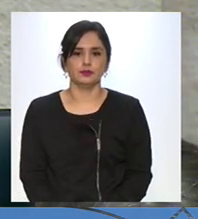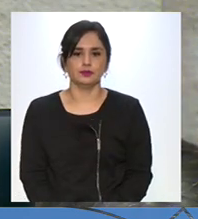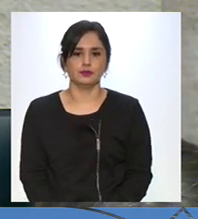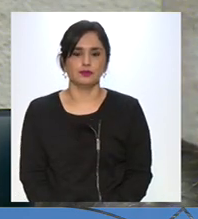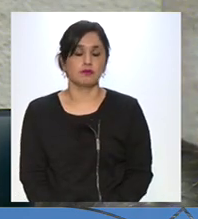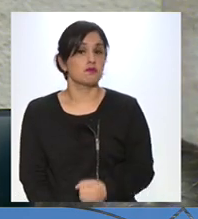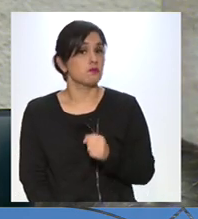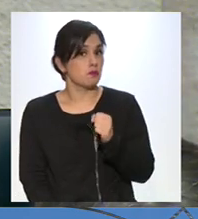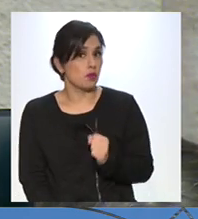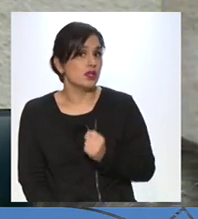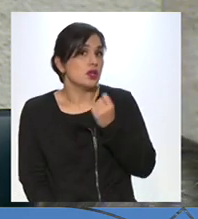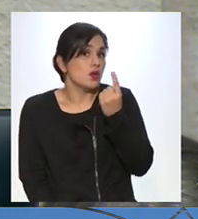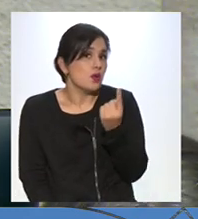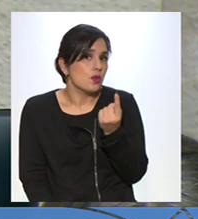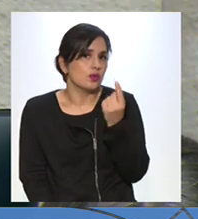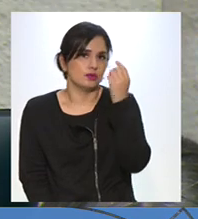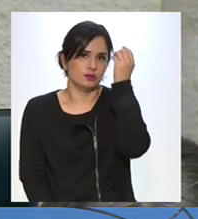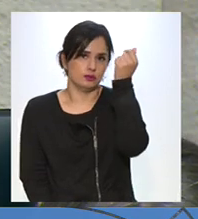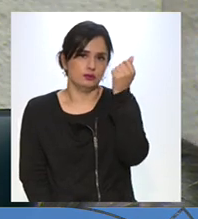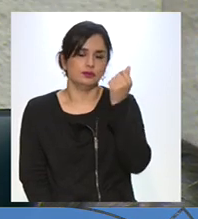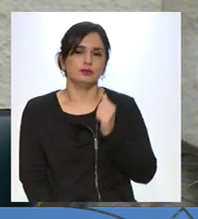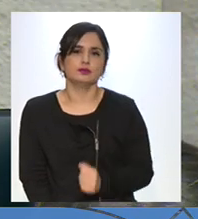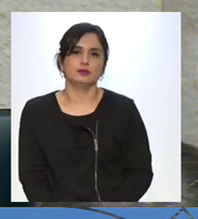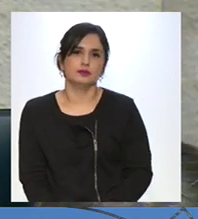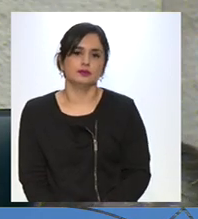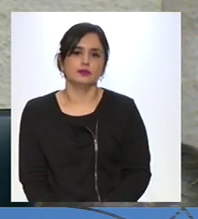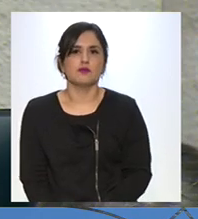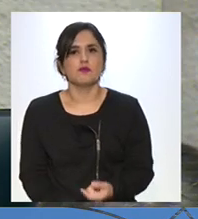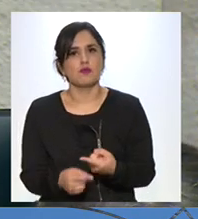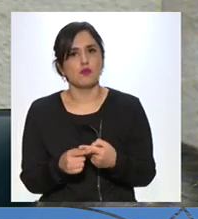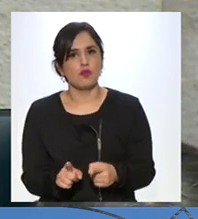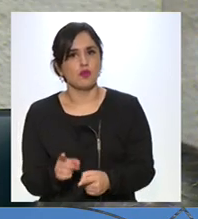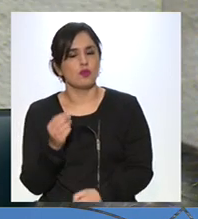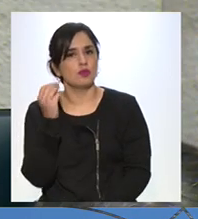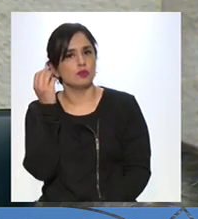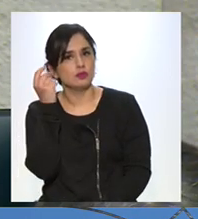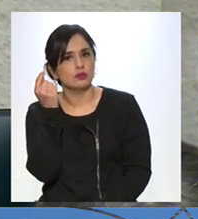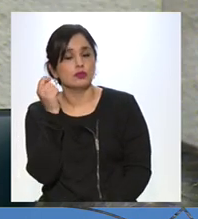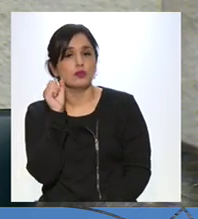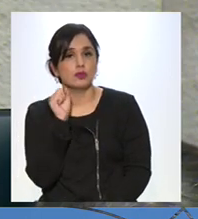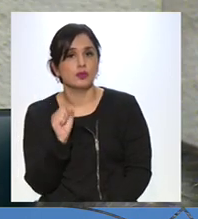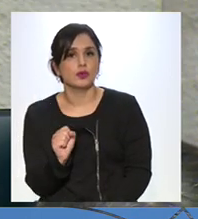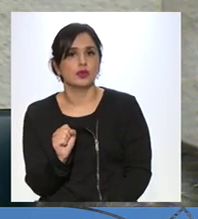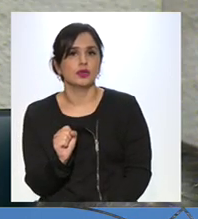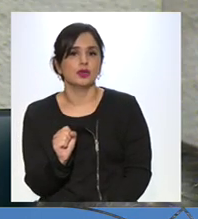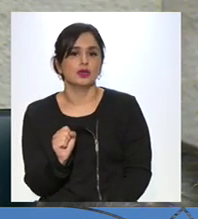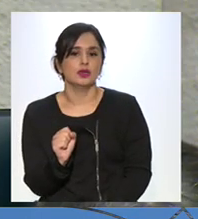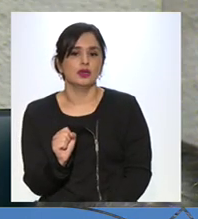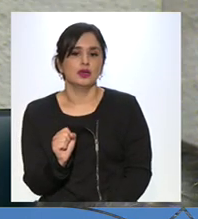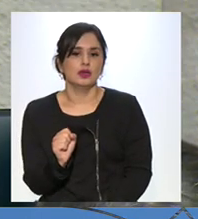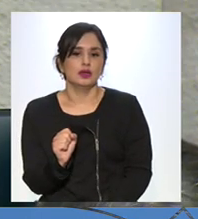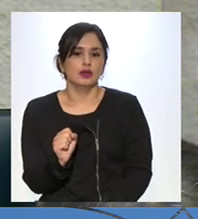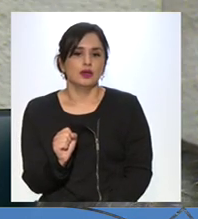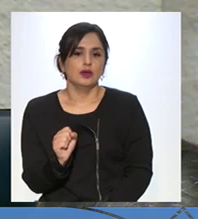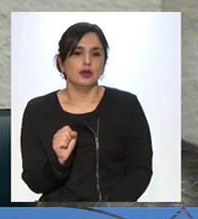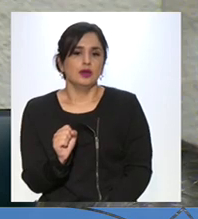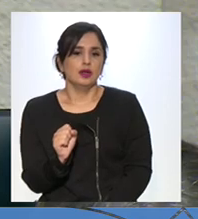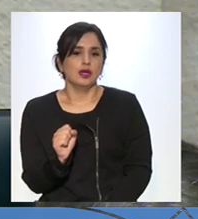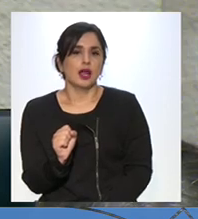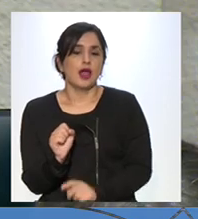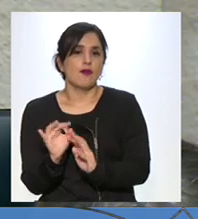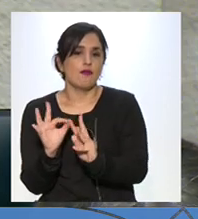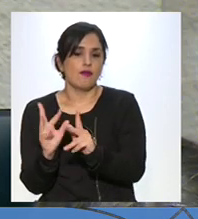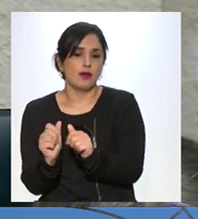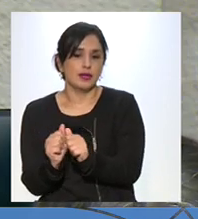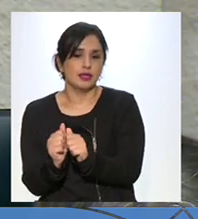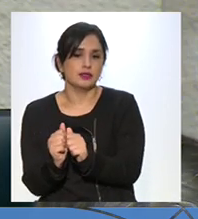Esa puede ser una interpretación. Pero otra interpretación podría ser de que las